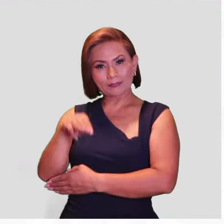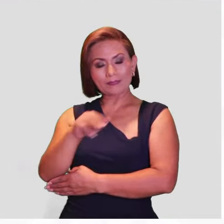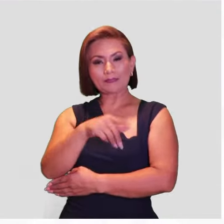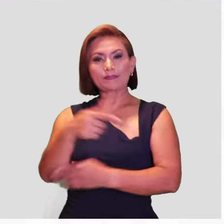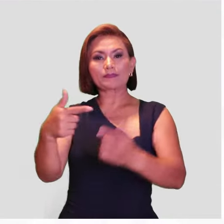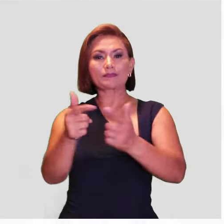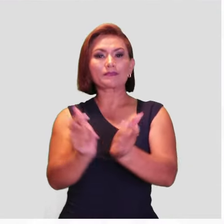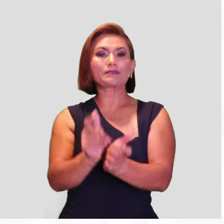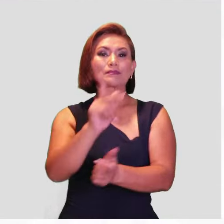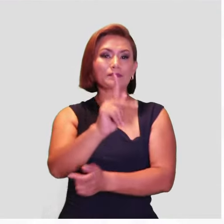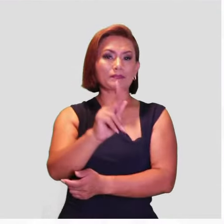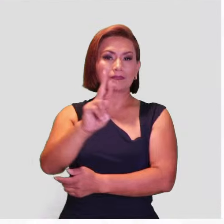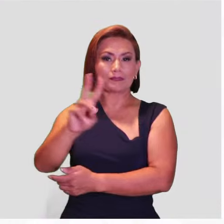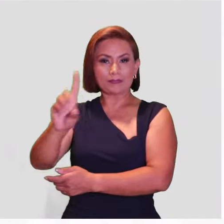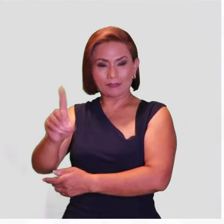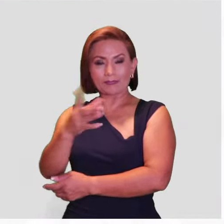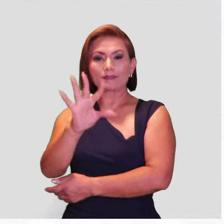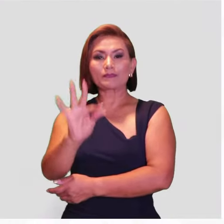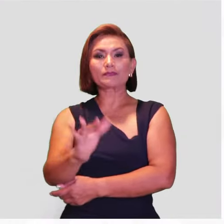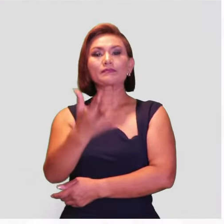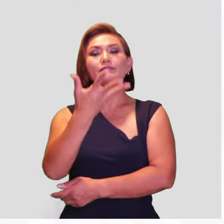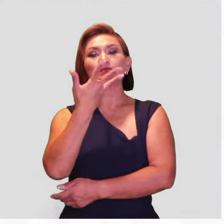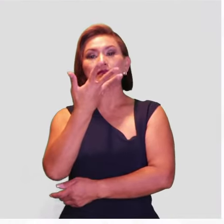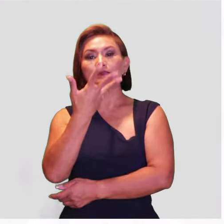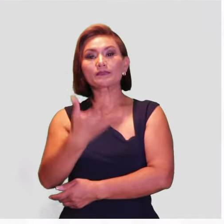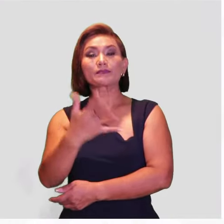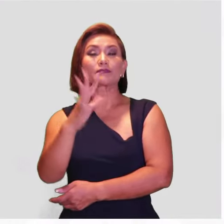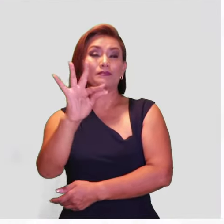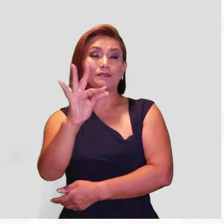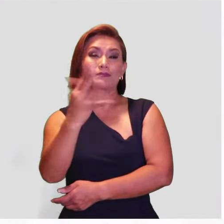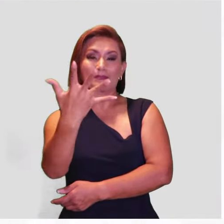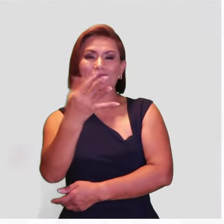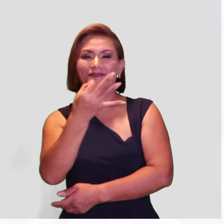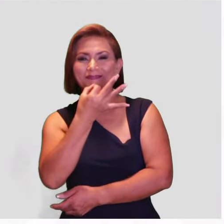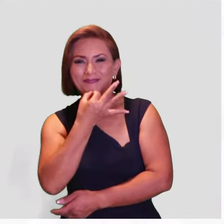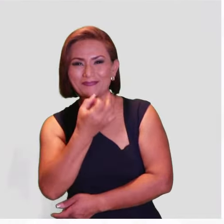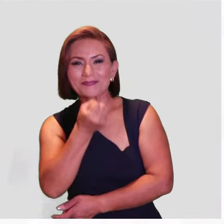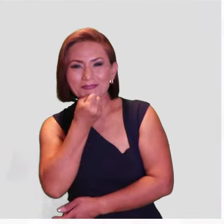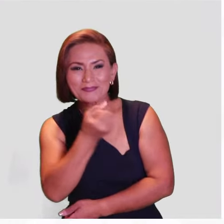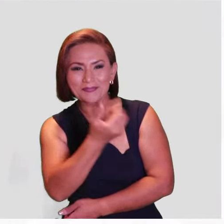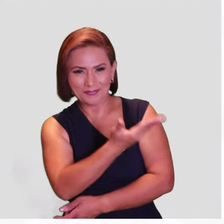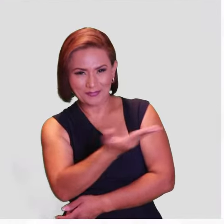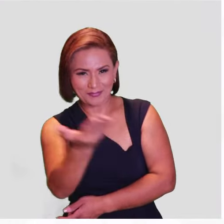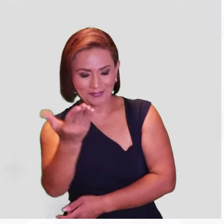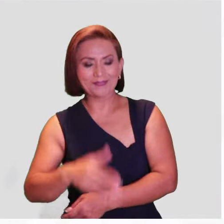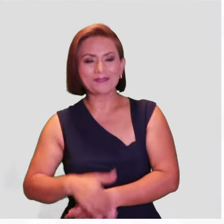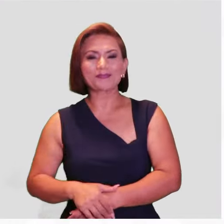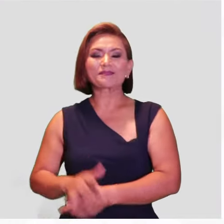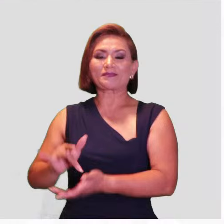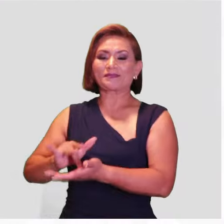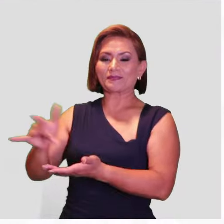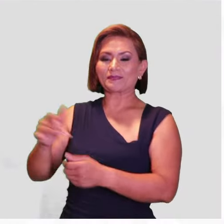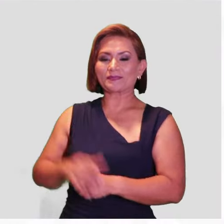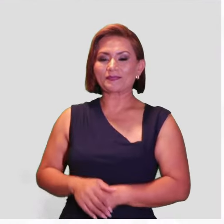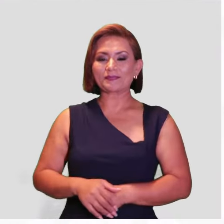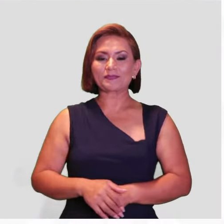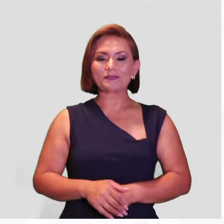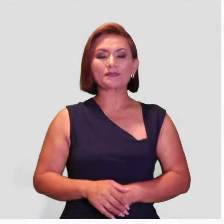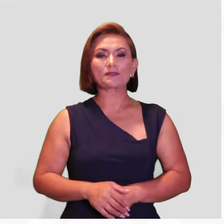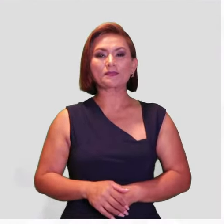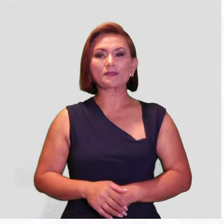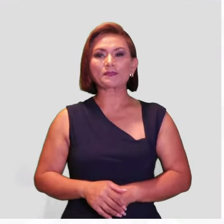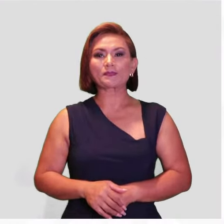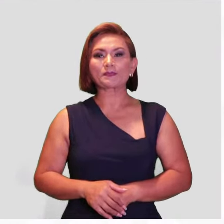el PRD. Le restan 45 segundos, candidata, de su bolsa de tiempo. La escuchamos. Gracias. El objetivo principal de